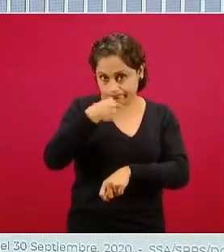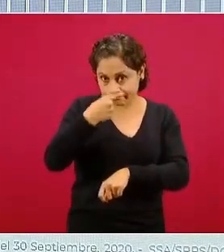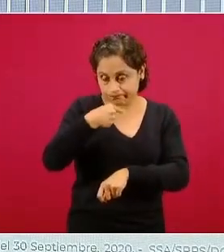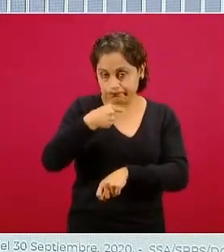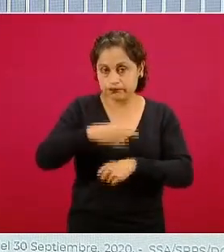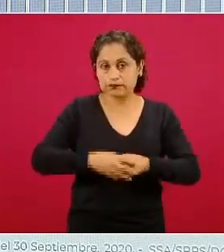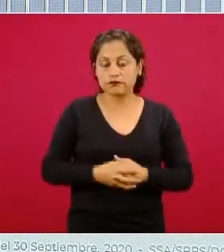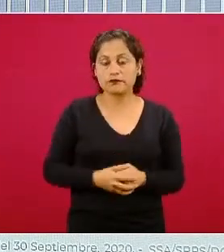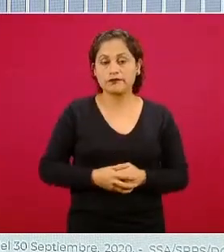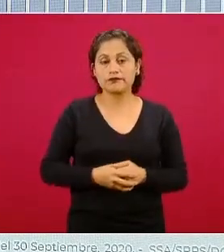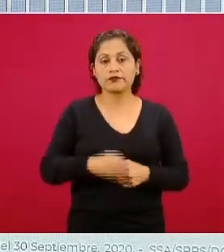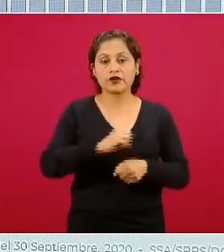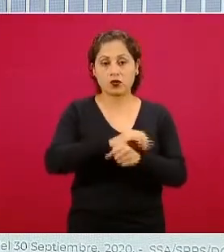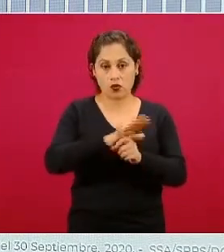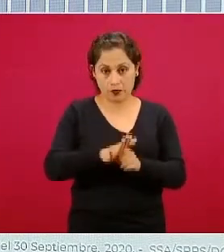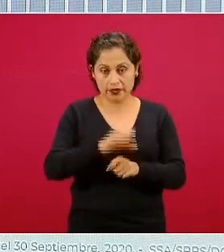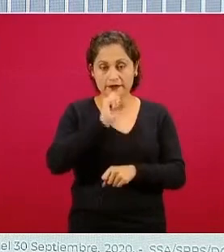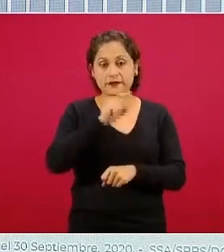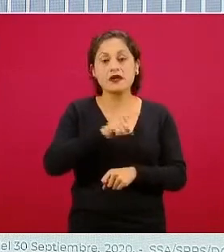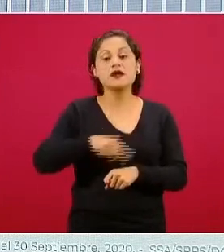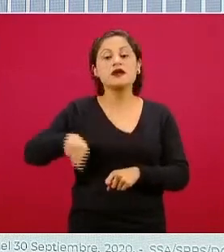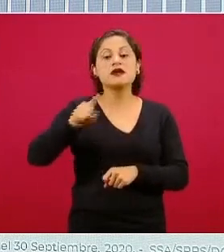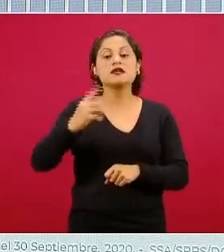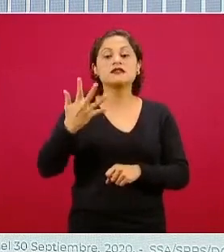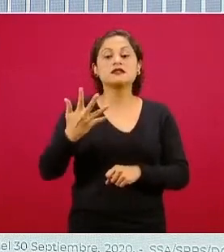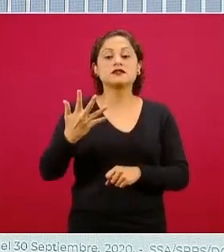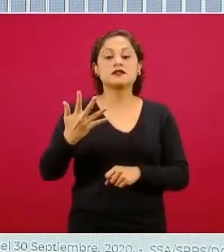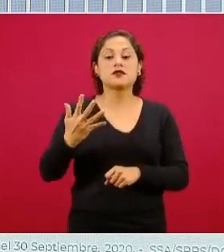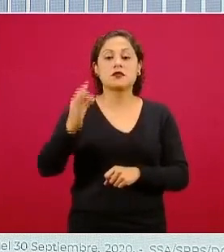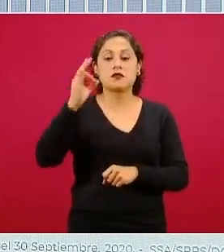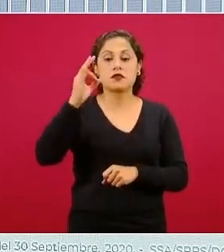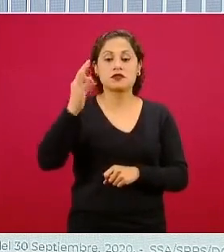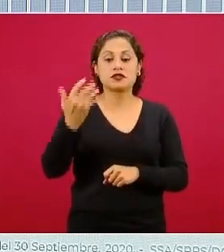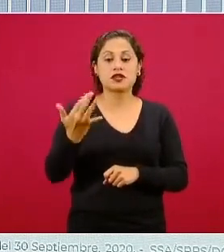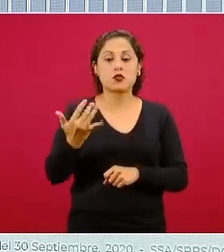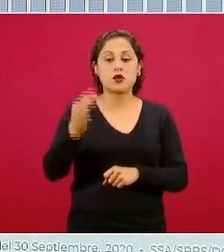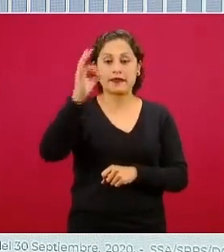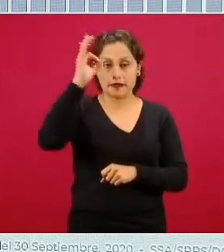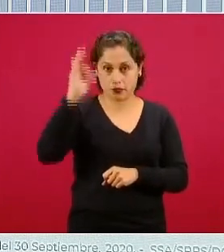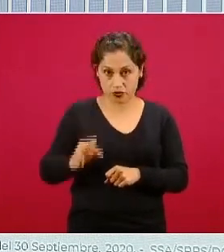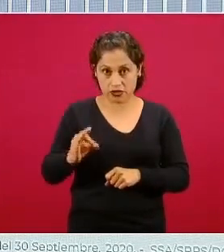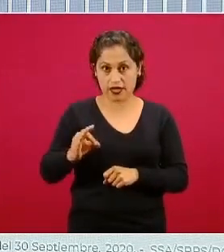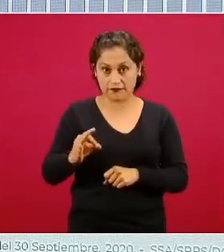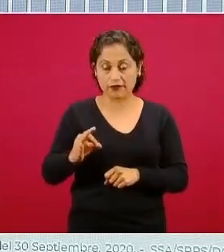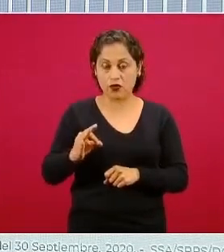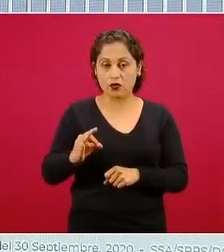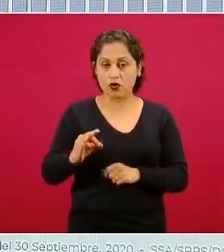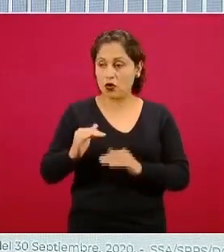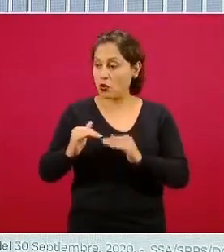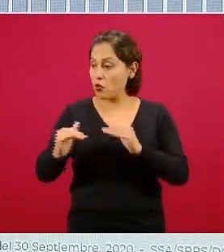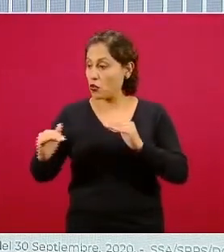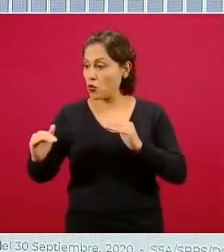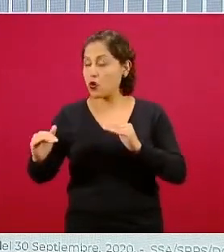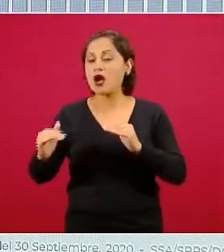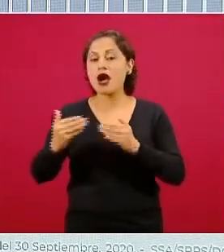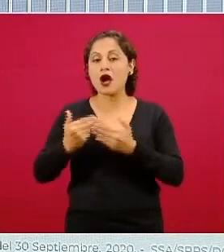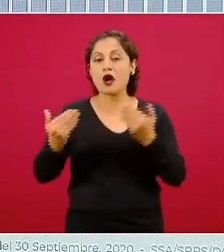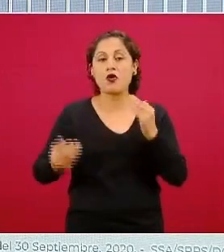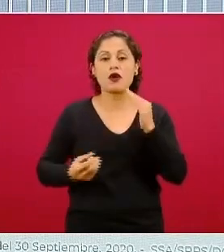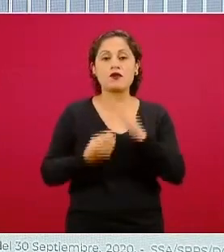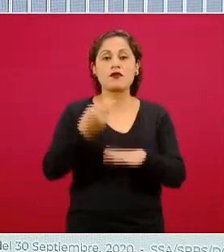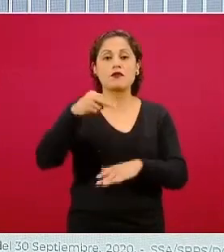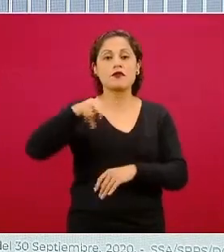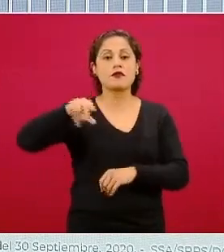del 50%. Recordarán que ya habíamos mencionado que ninguna entidad federativa tenía arriba del 50%, pues en este momento Nuevo León